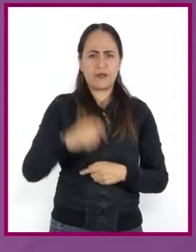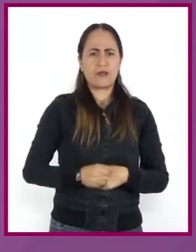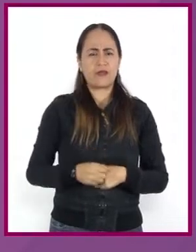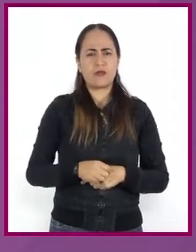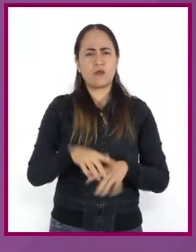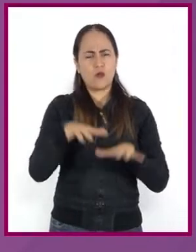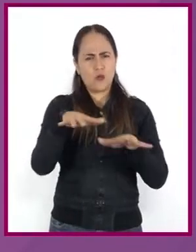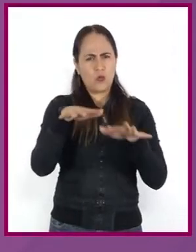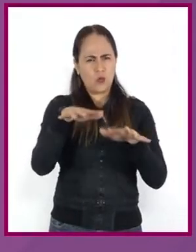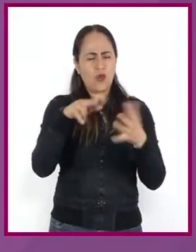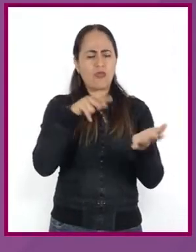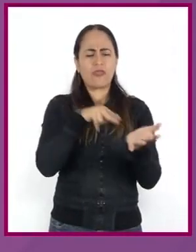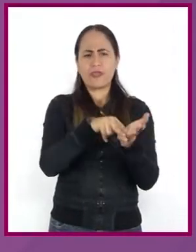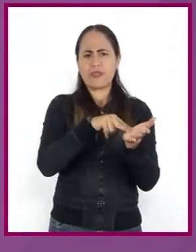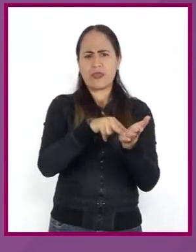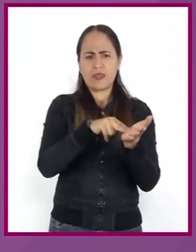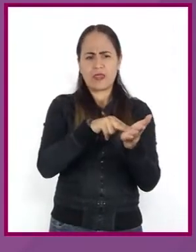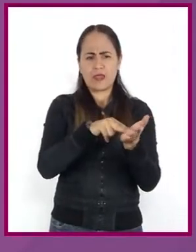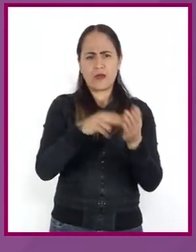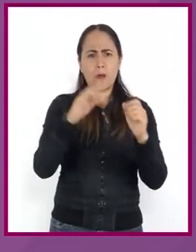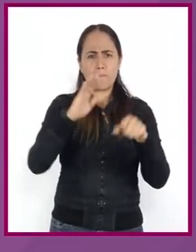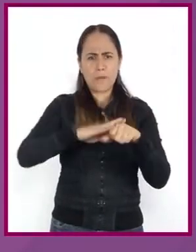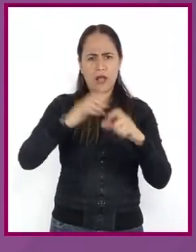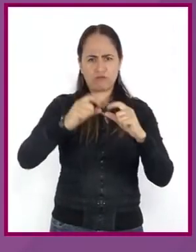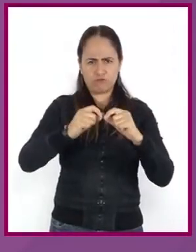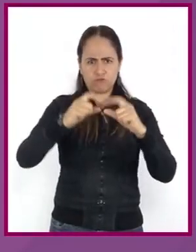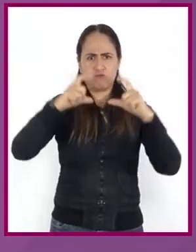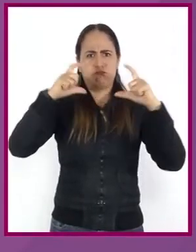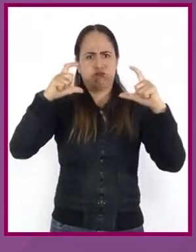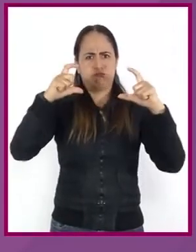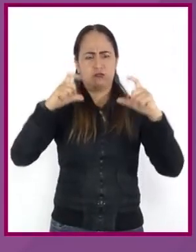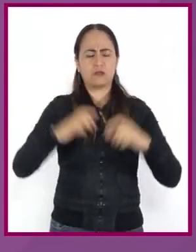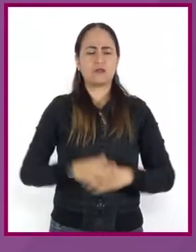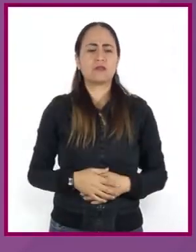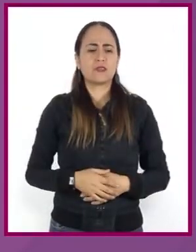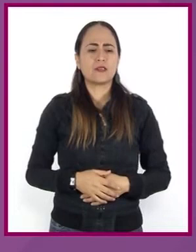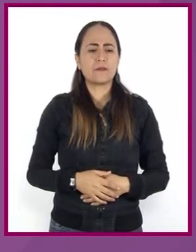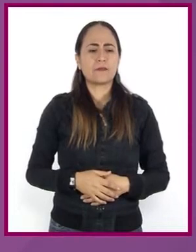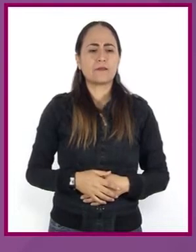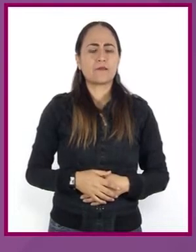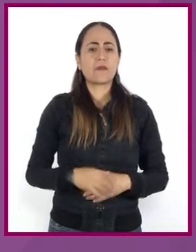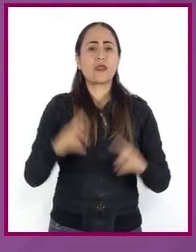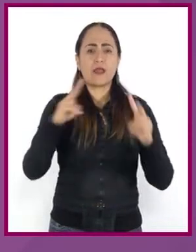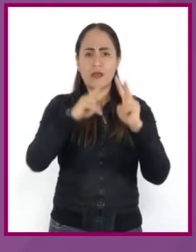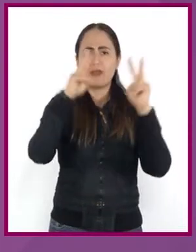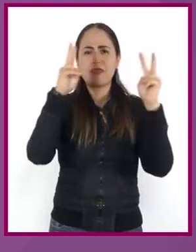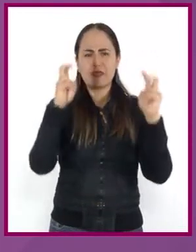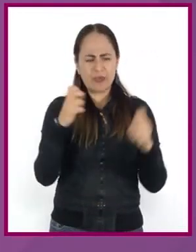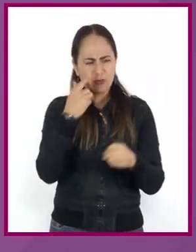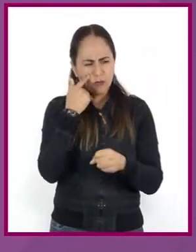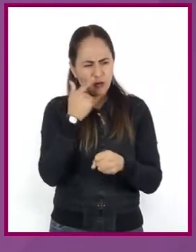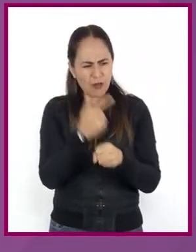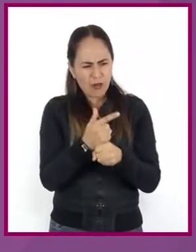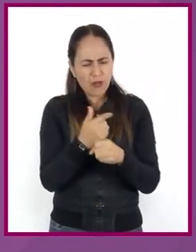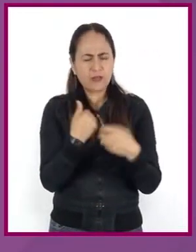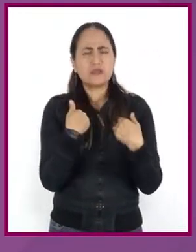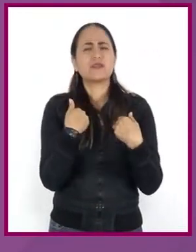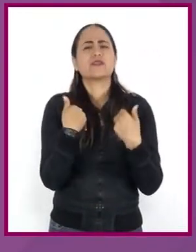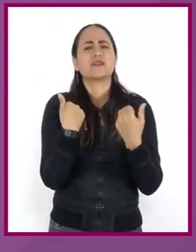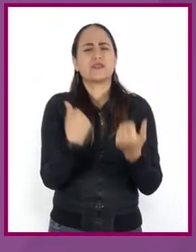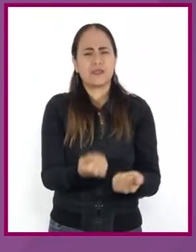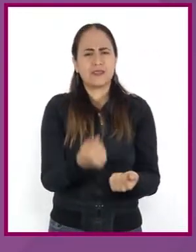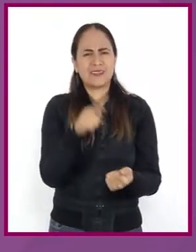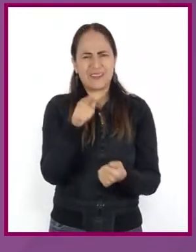estar en negritas y con mayor tamaño. Con el título podemos ubicar y comprender cuál será el